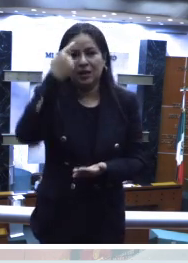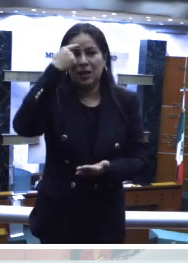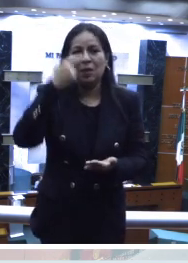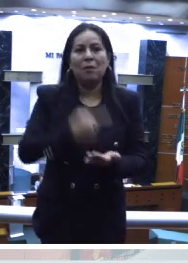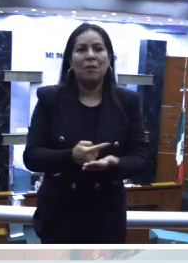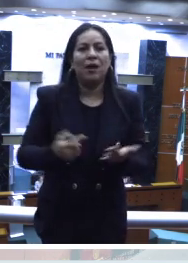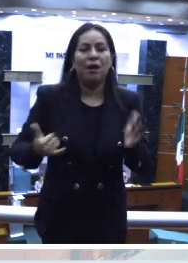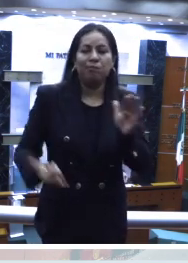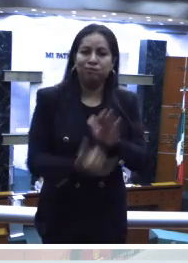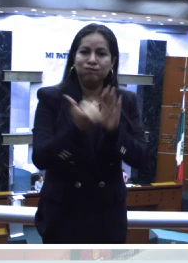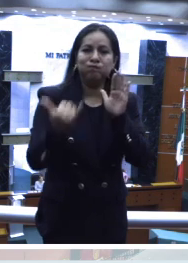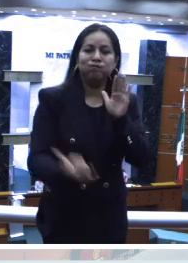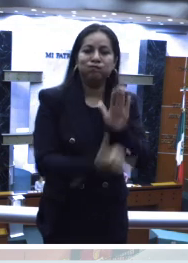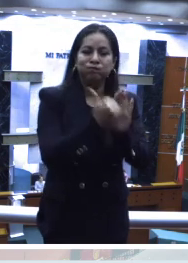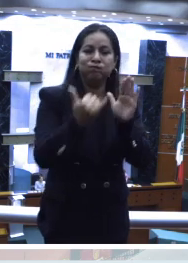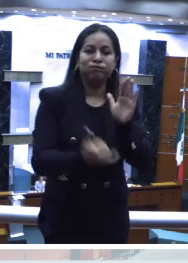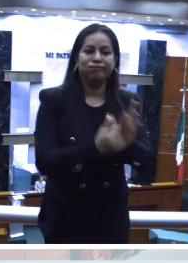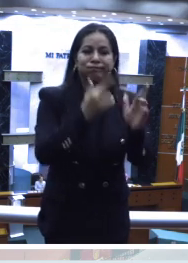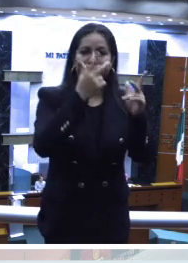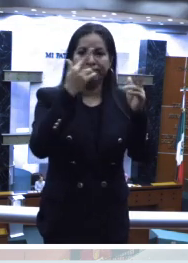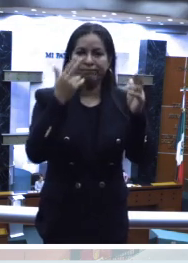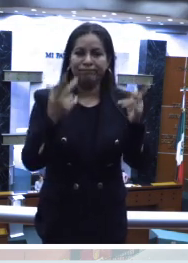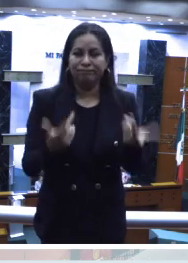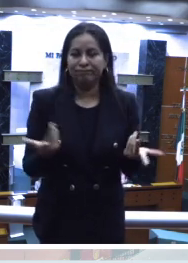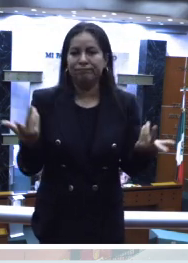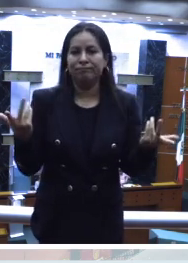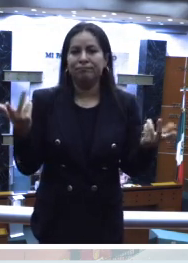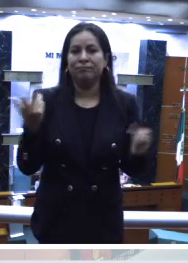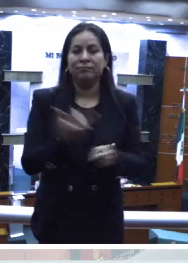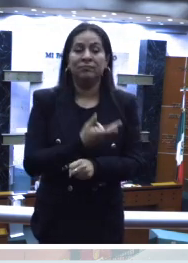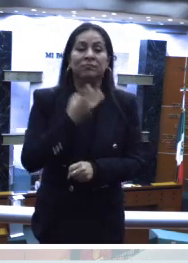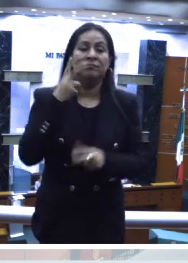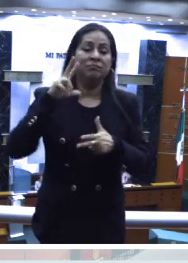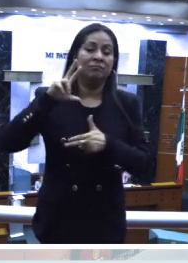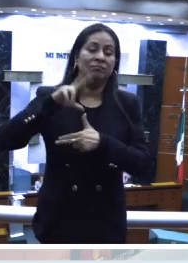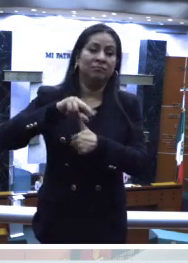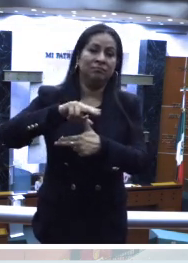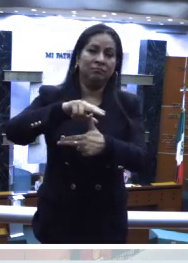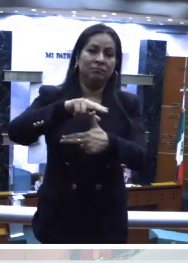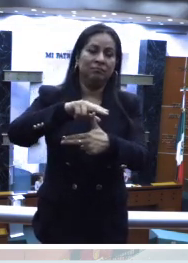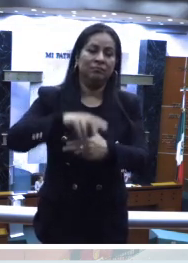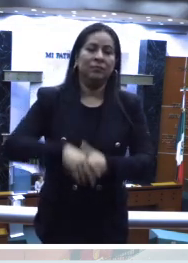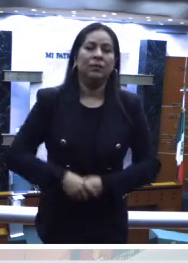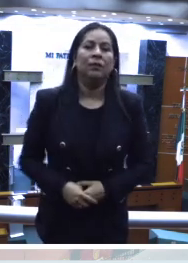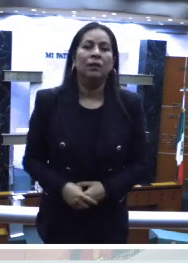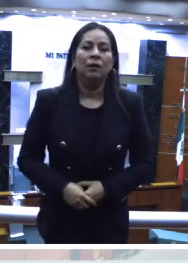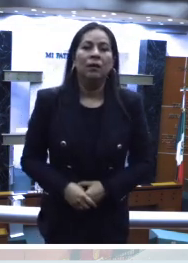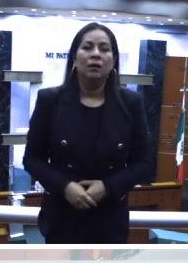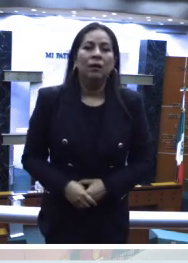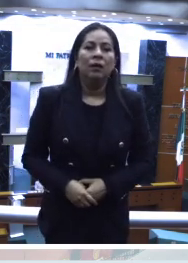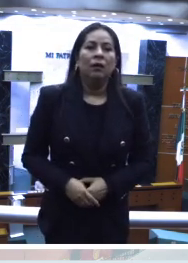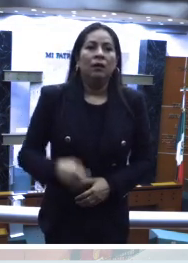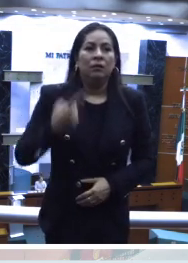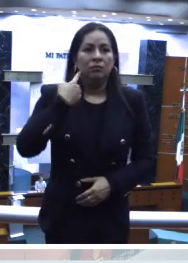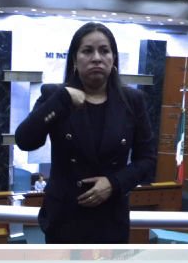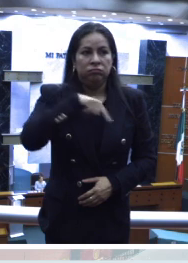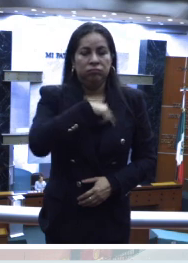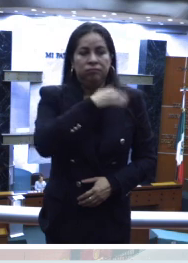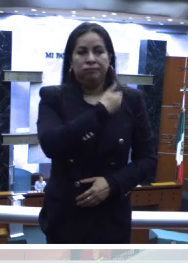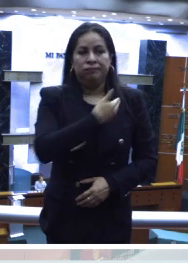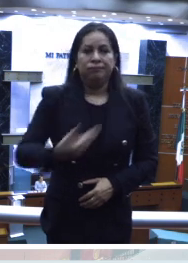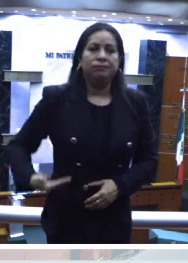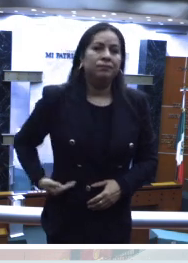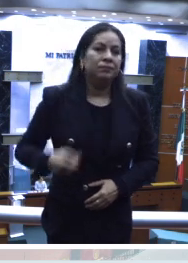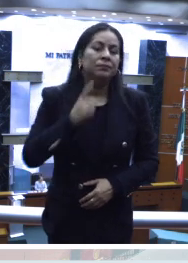la reconstrucción de los daños causados por este huracán a nuestro presidente de la